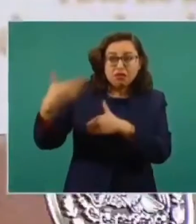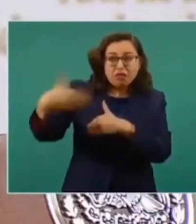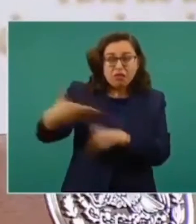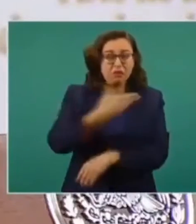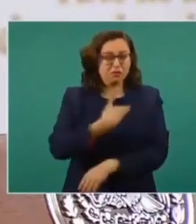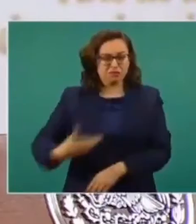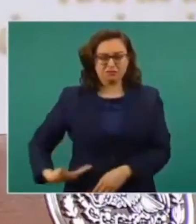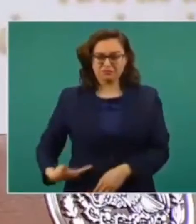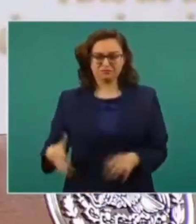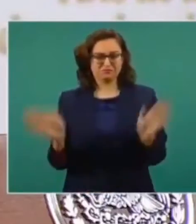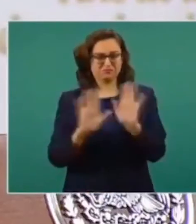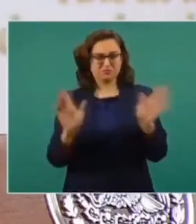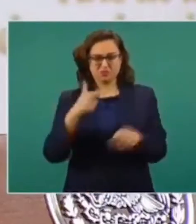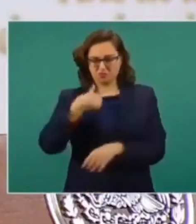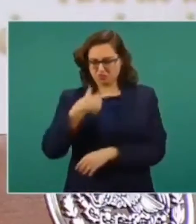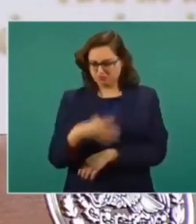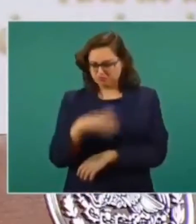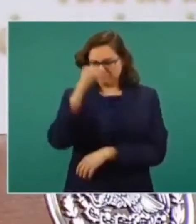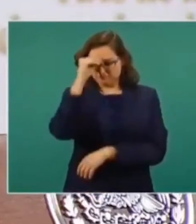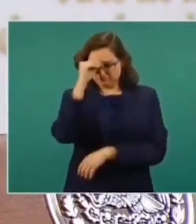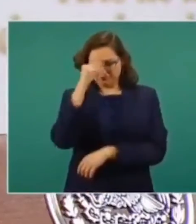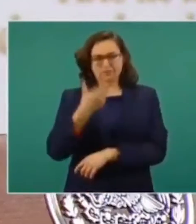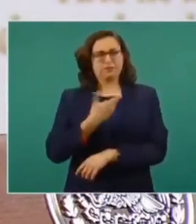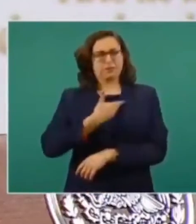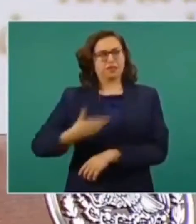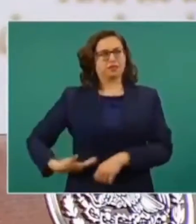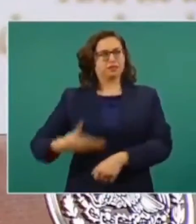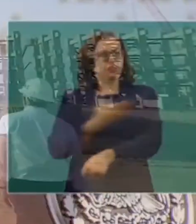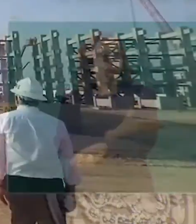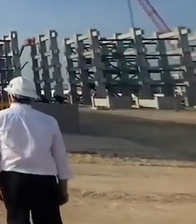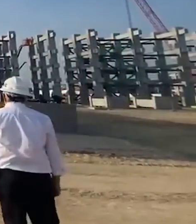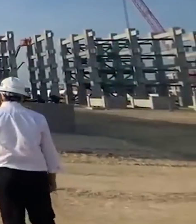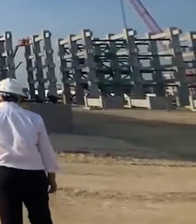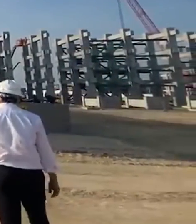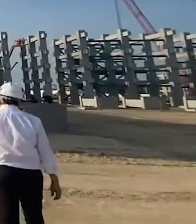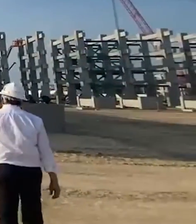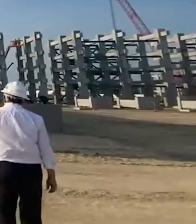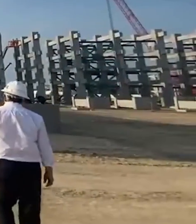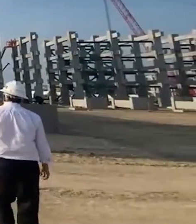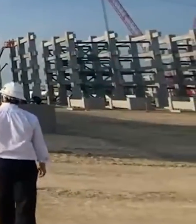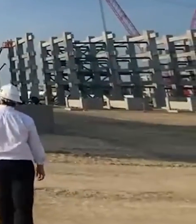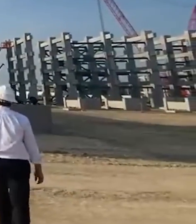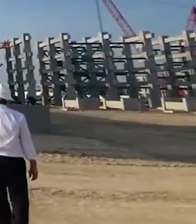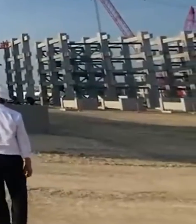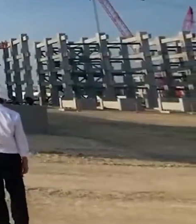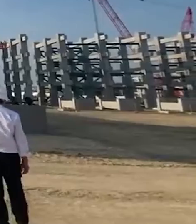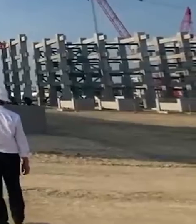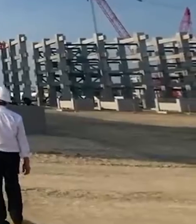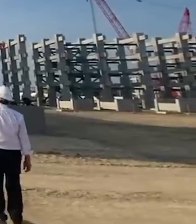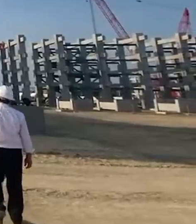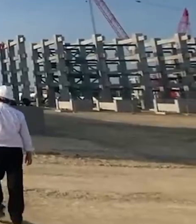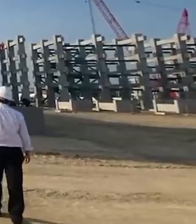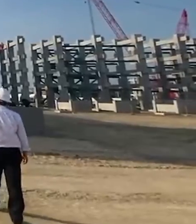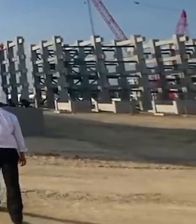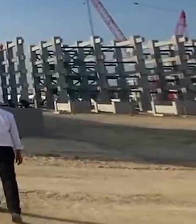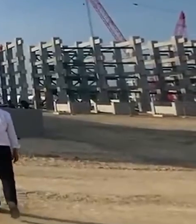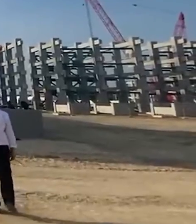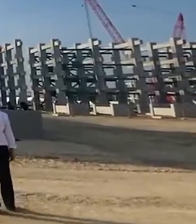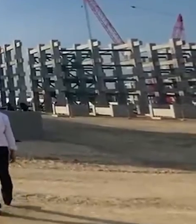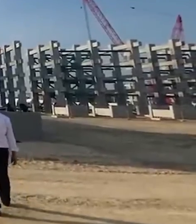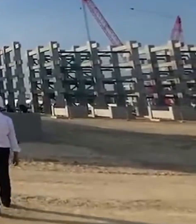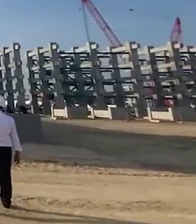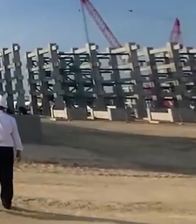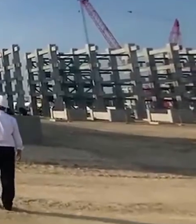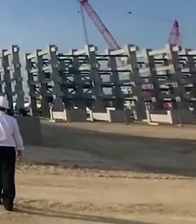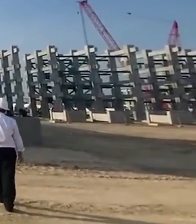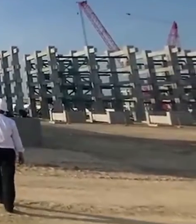Ya hasta el 24 y me jubilo. Señaló en la supervisión de construcción de la